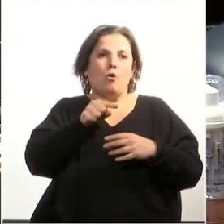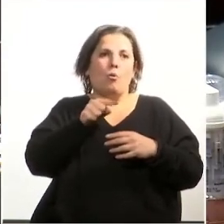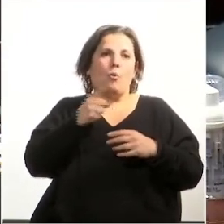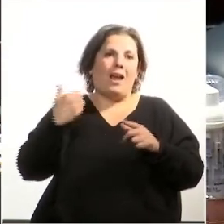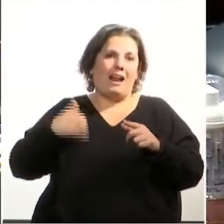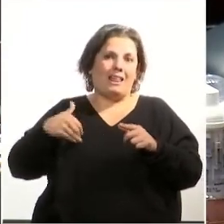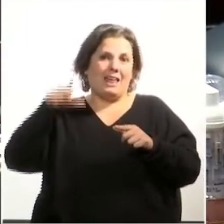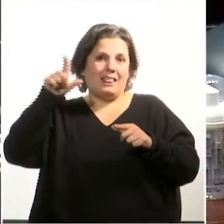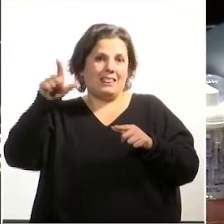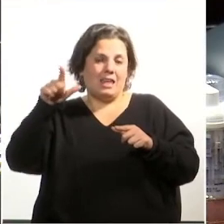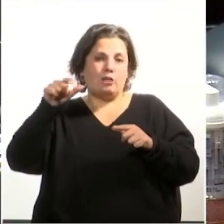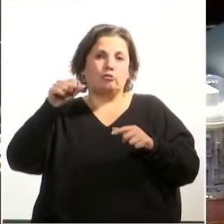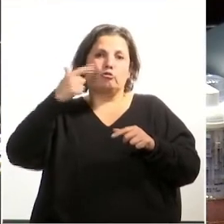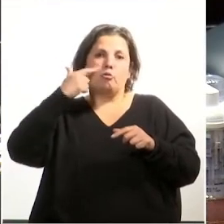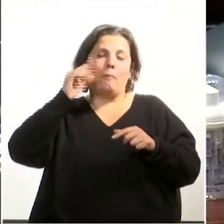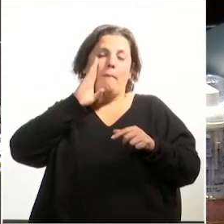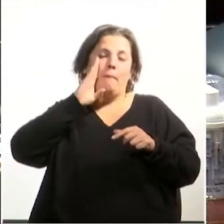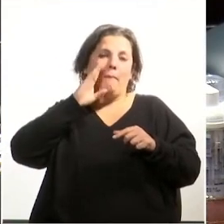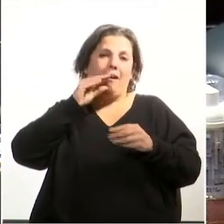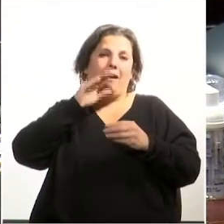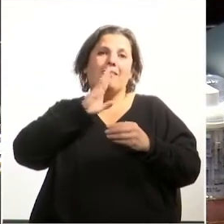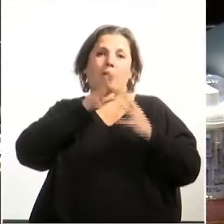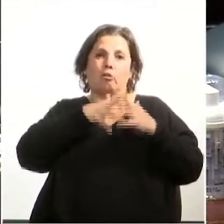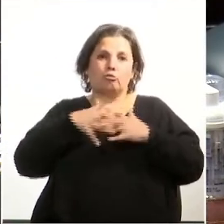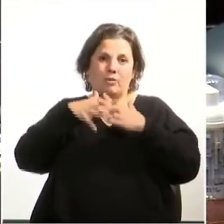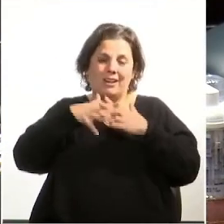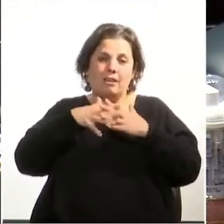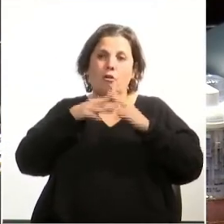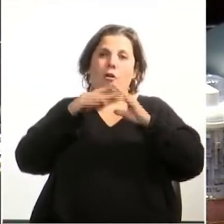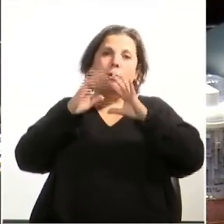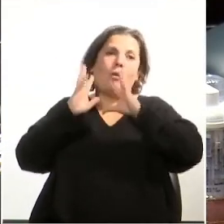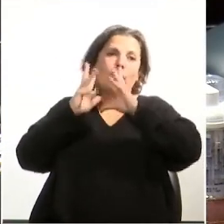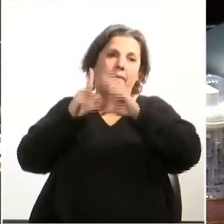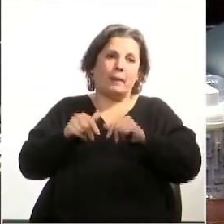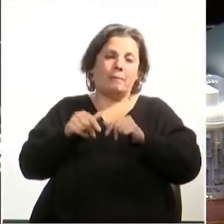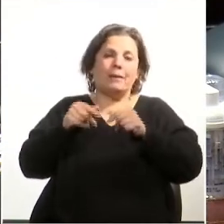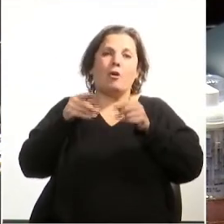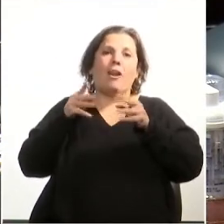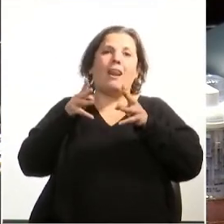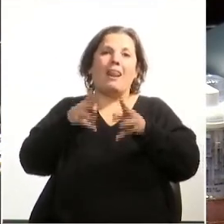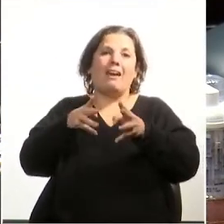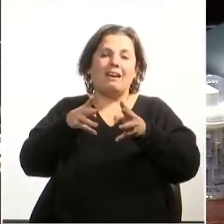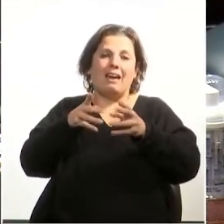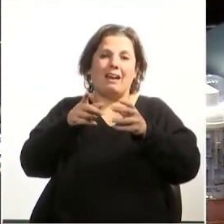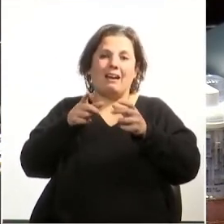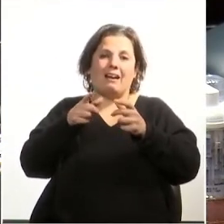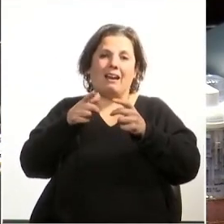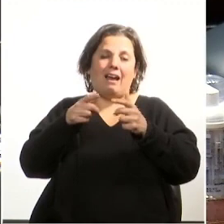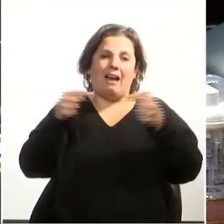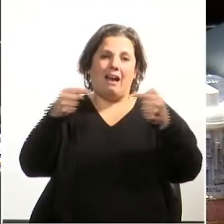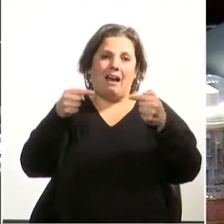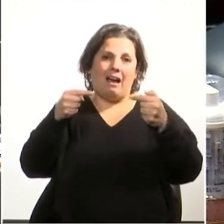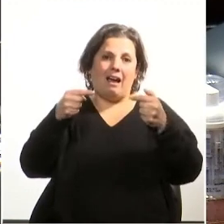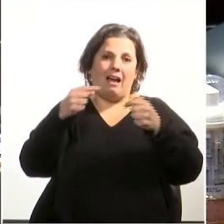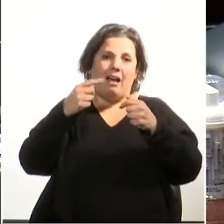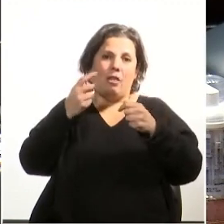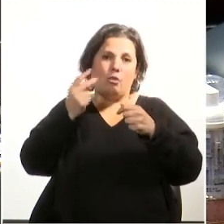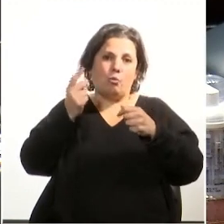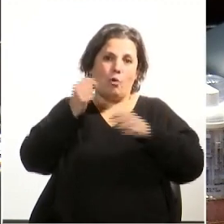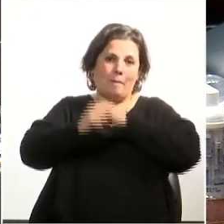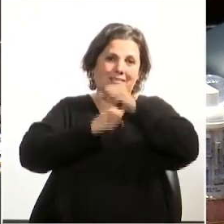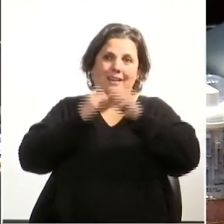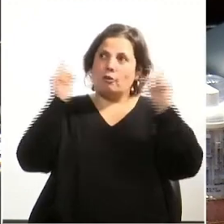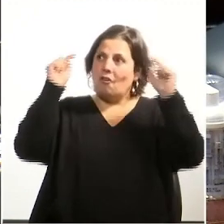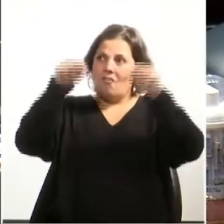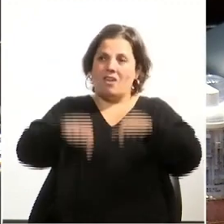un argentino hijo de estadounidenses que luego de la Guerra Grande viene al Uruguay y se encuentra con el